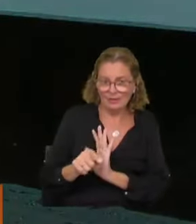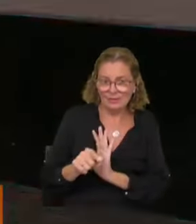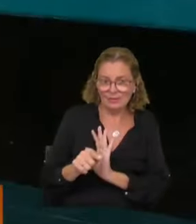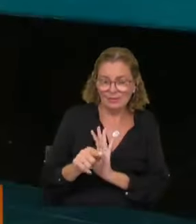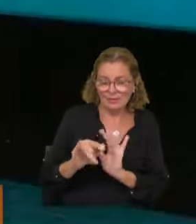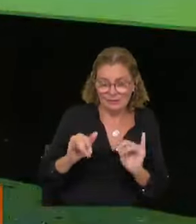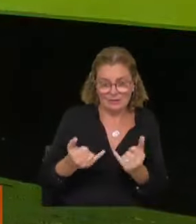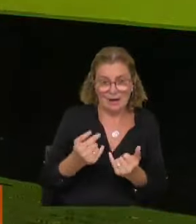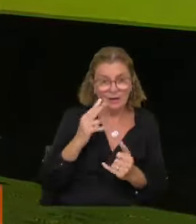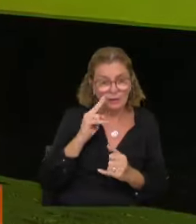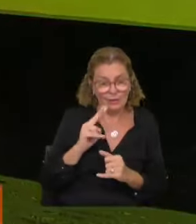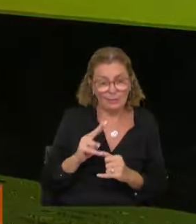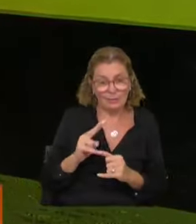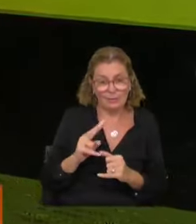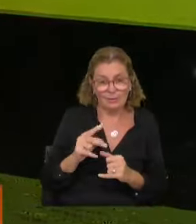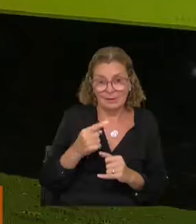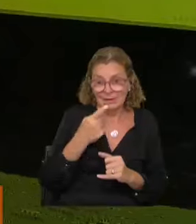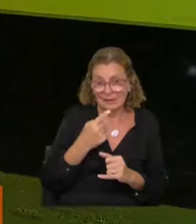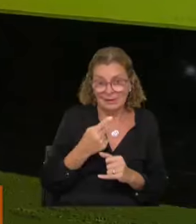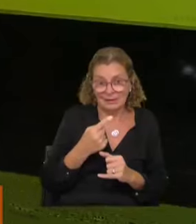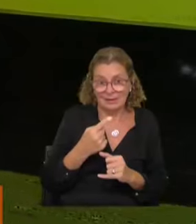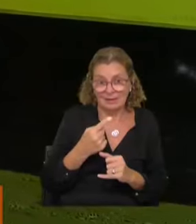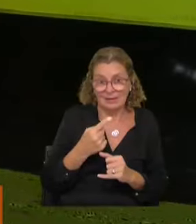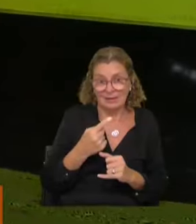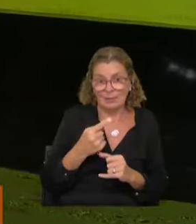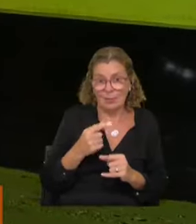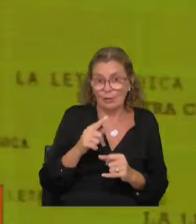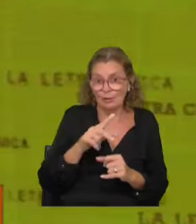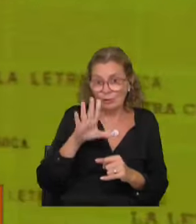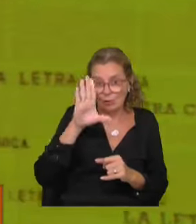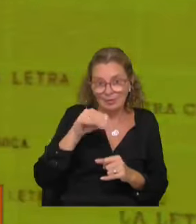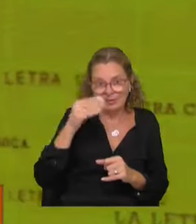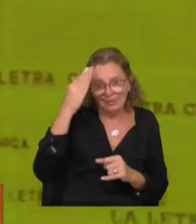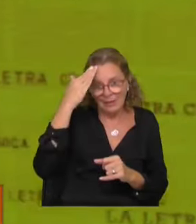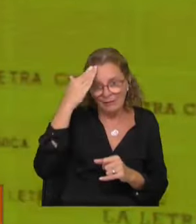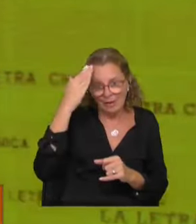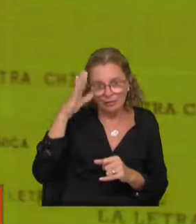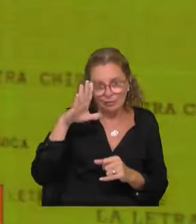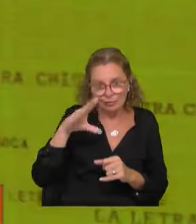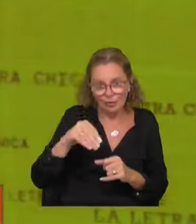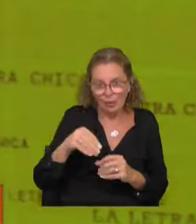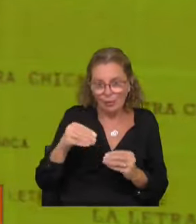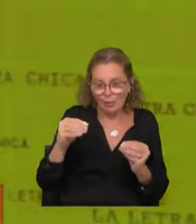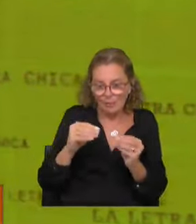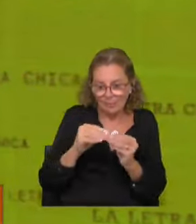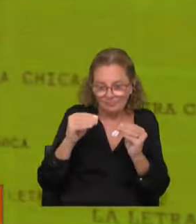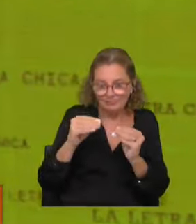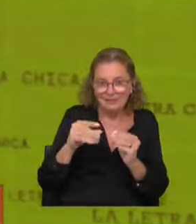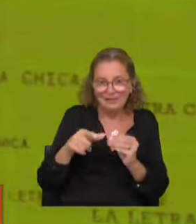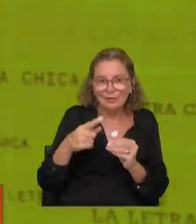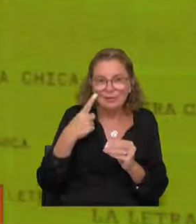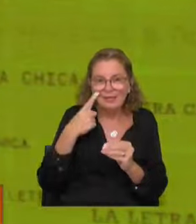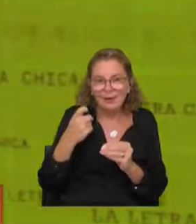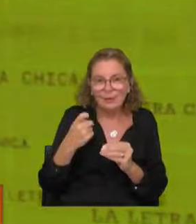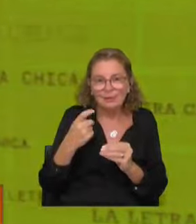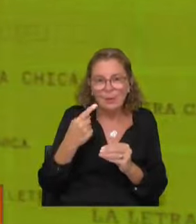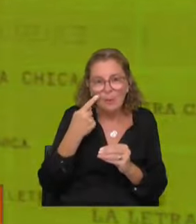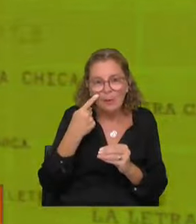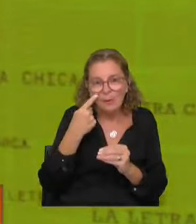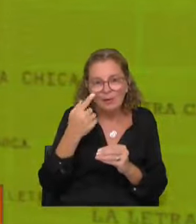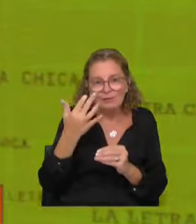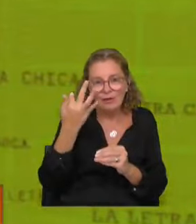a través y como decíamos la neurociencia en diagnósticos por imágenes en saber cuáles son las sinapsis neuronales que establecen los probables y